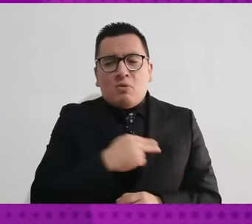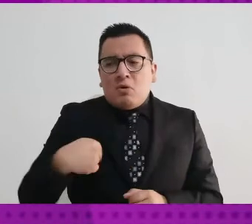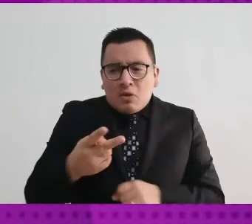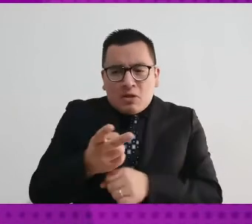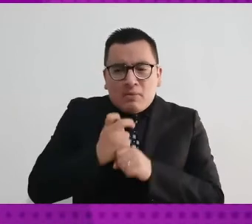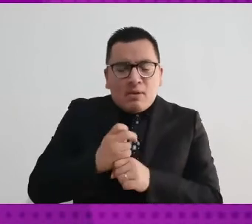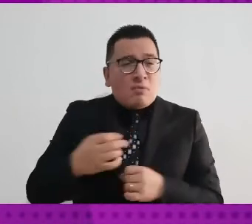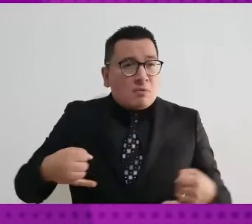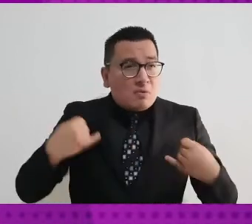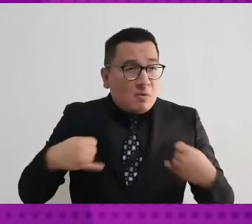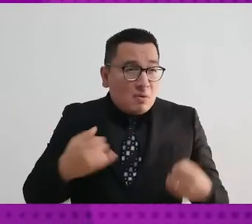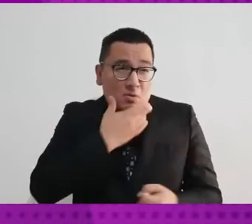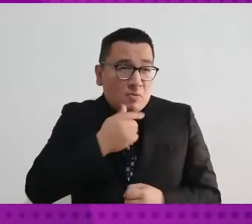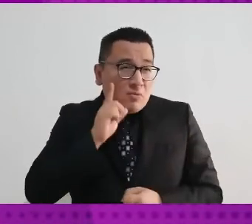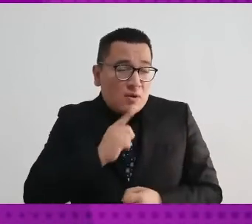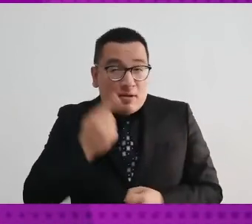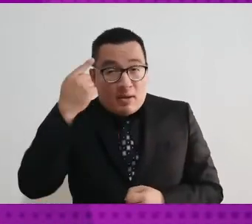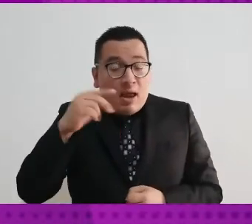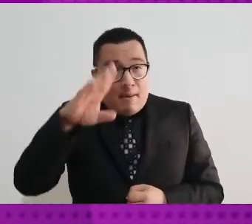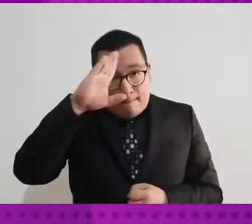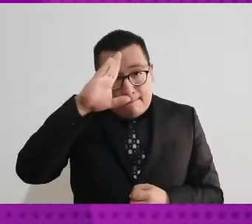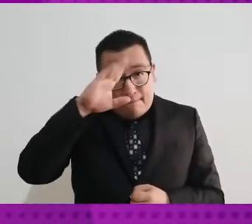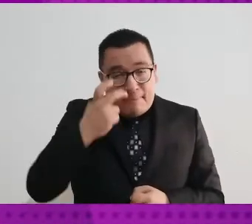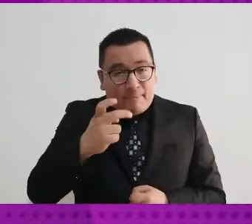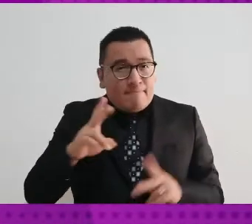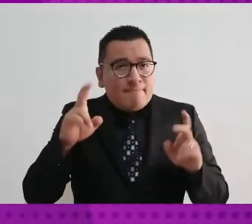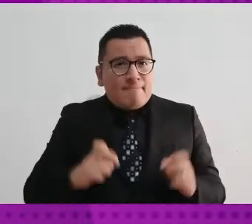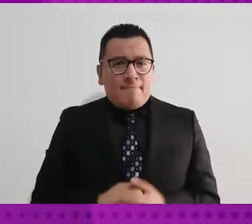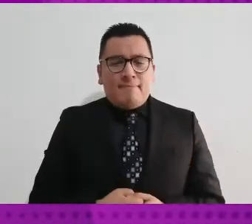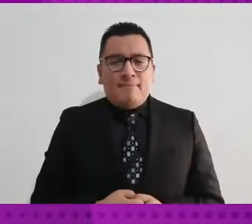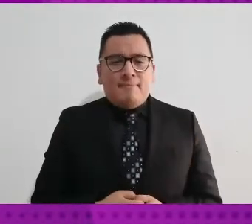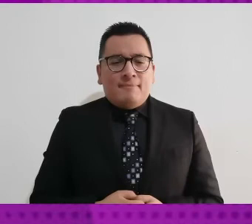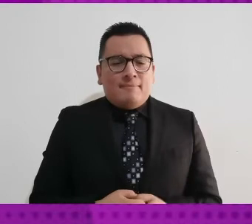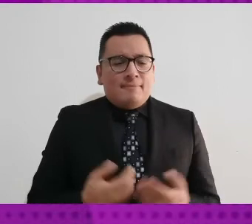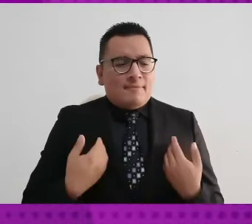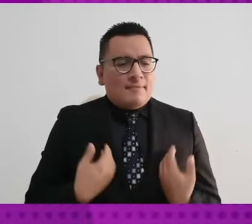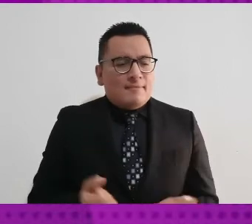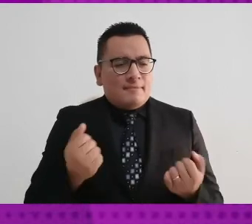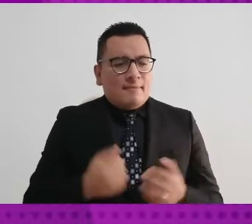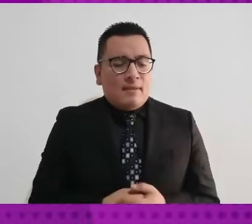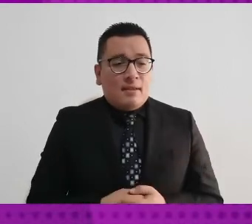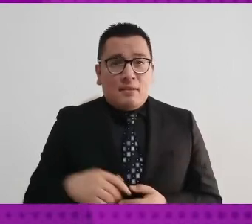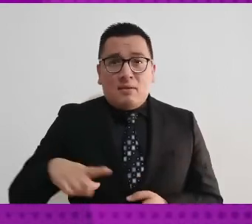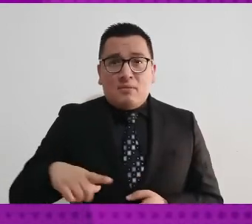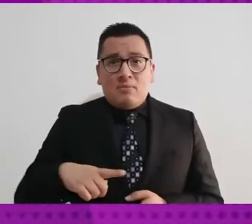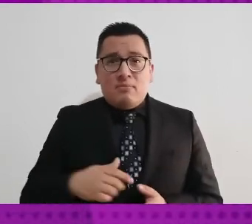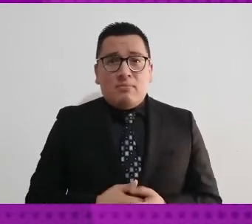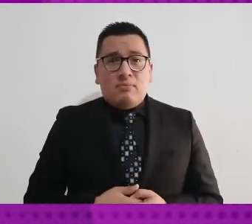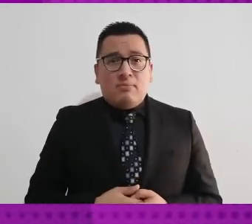invitemos a las y los jóvenes a que reflexionen sobre el tema, a que vean que, bueno, pues las